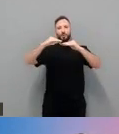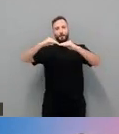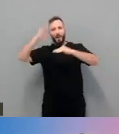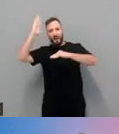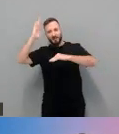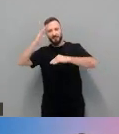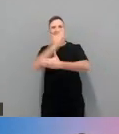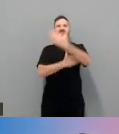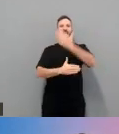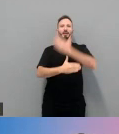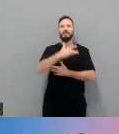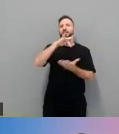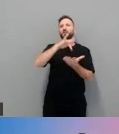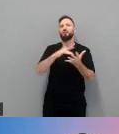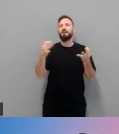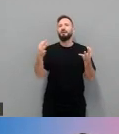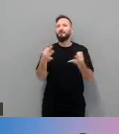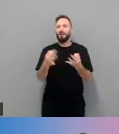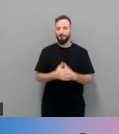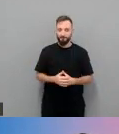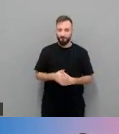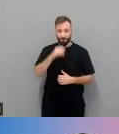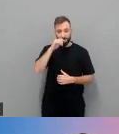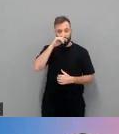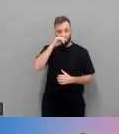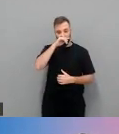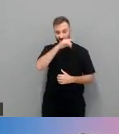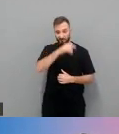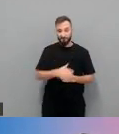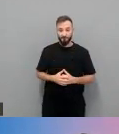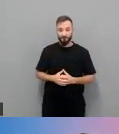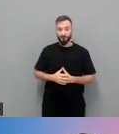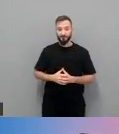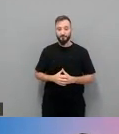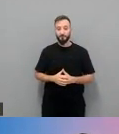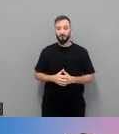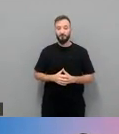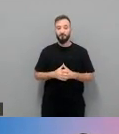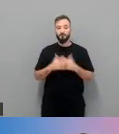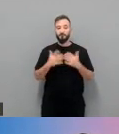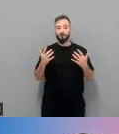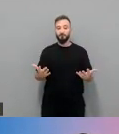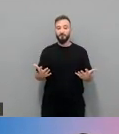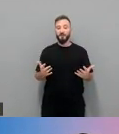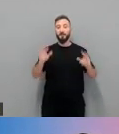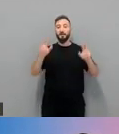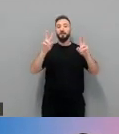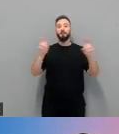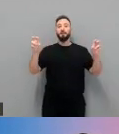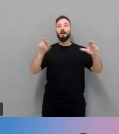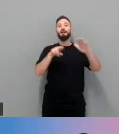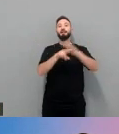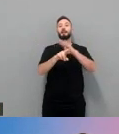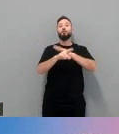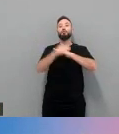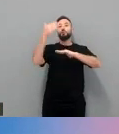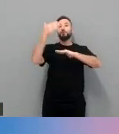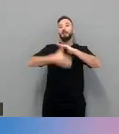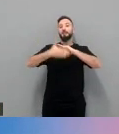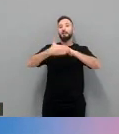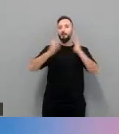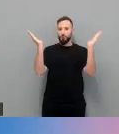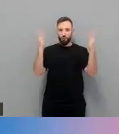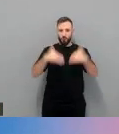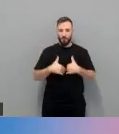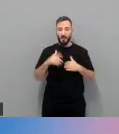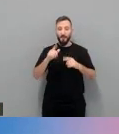discapacidad? Bueno, pues no se tiene tampoco en cuenta el límite de recursos, pero si además